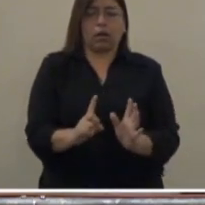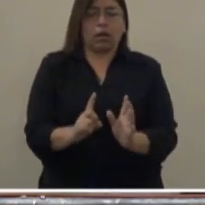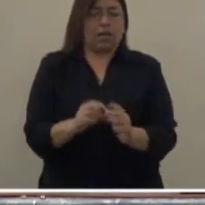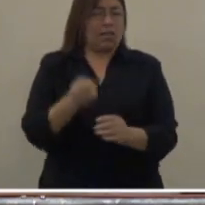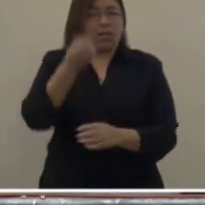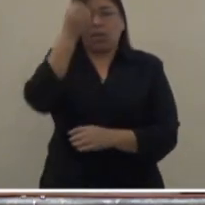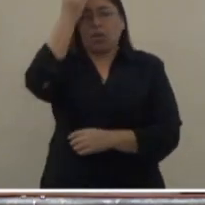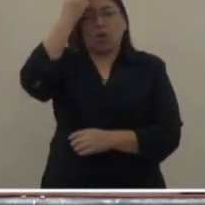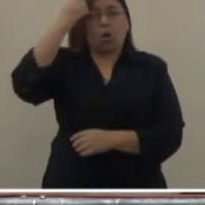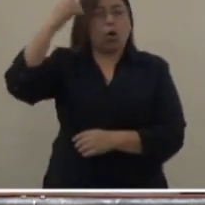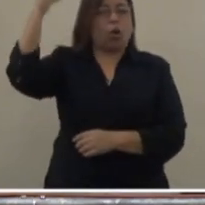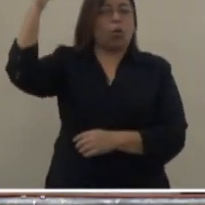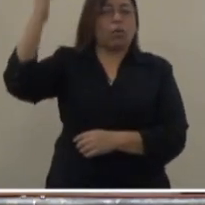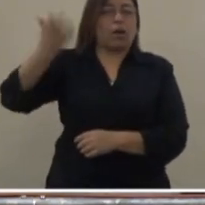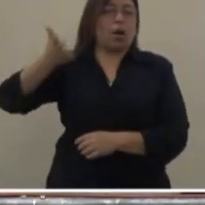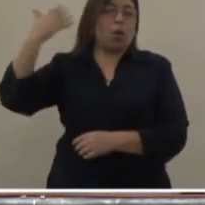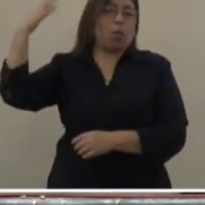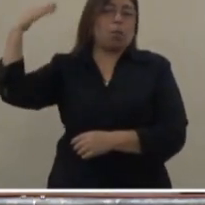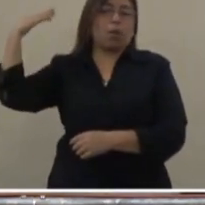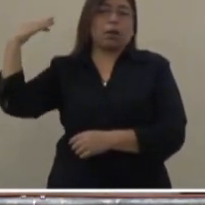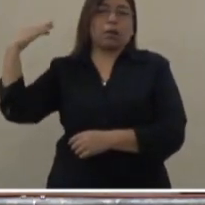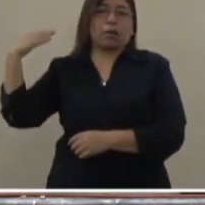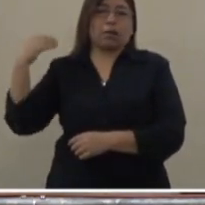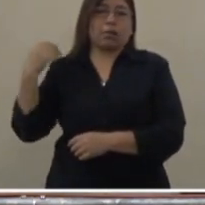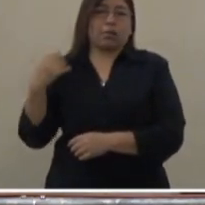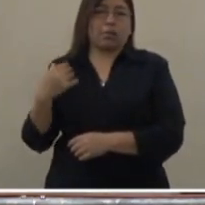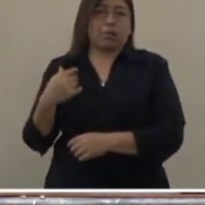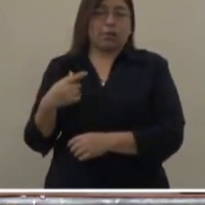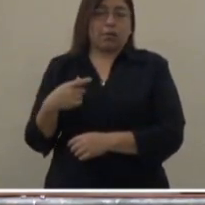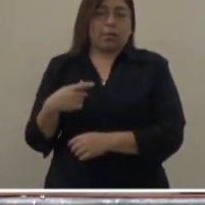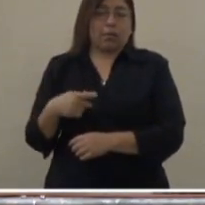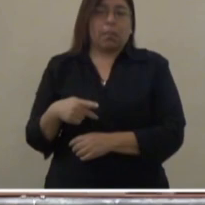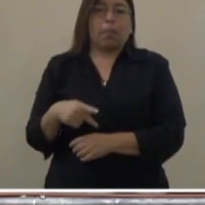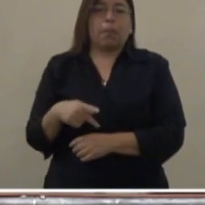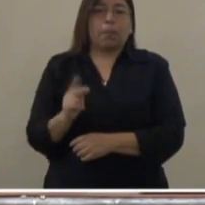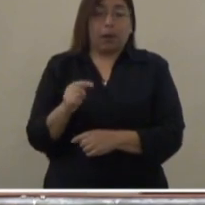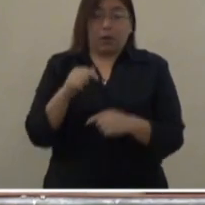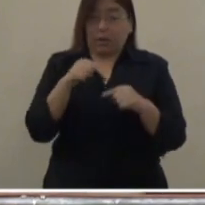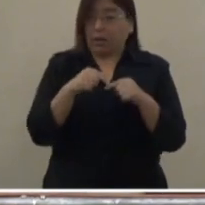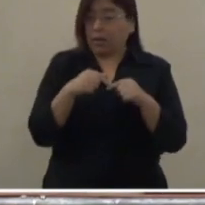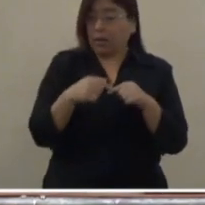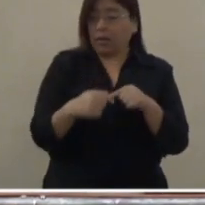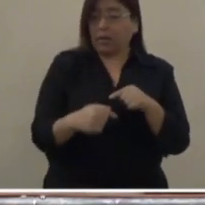Olvidemos ese capítulo y vamos hacia adelante.